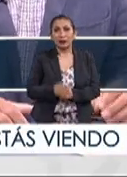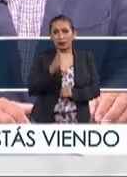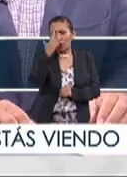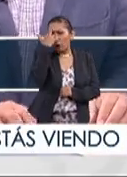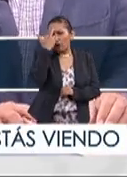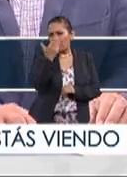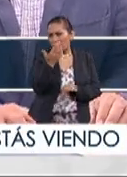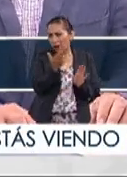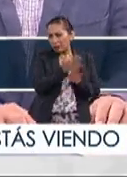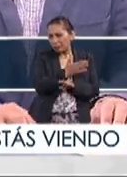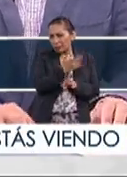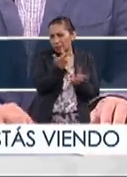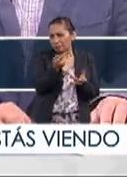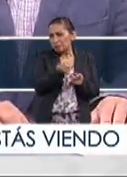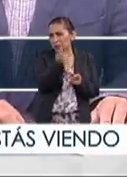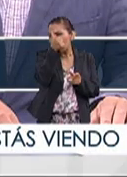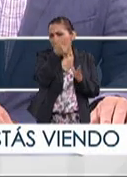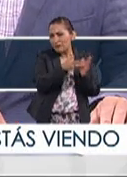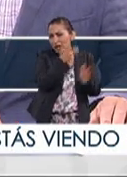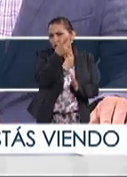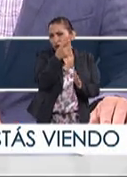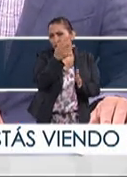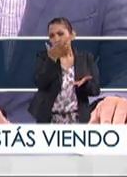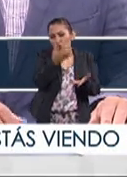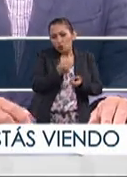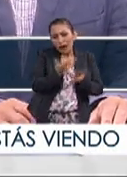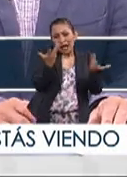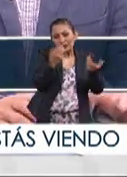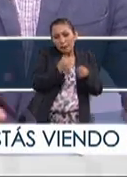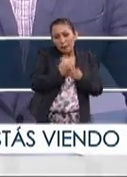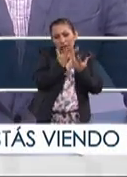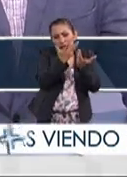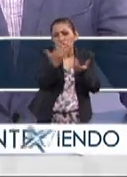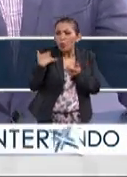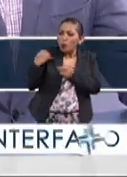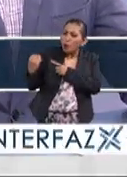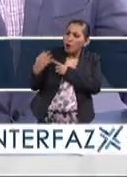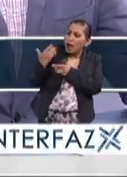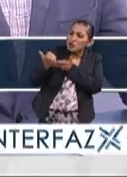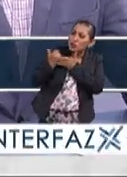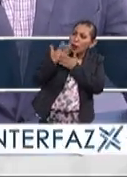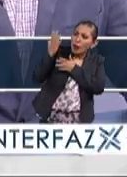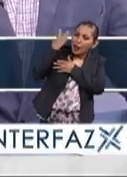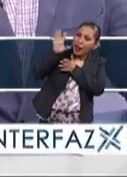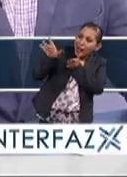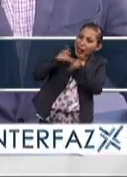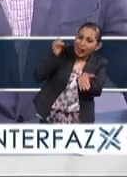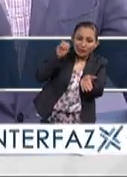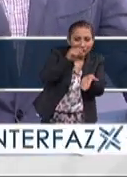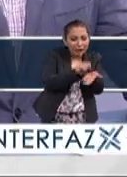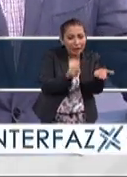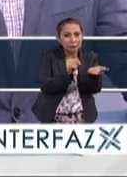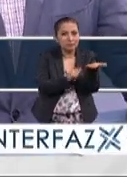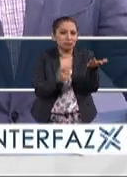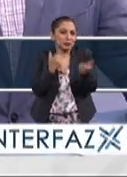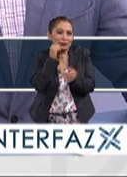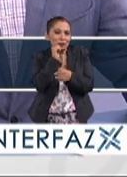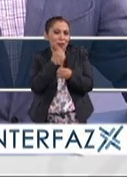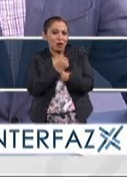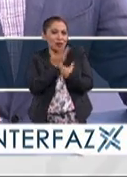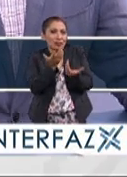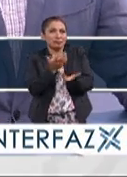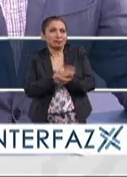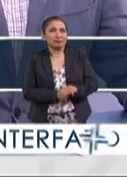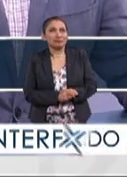cómo fue las primeras veces que se acercó a la poesía? ¿Qué lo inspiraba? Bueno, como todo poeta, yo